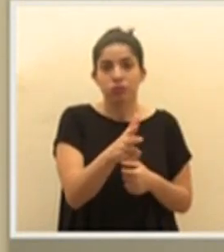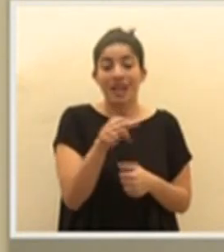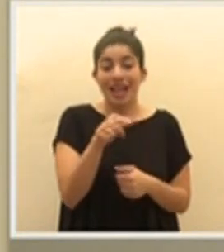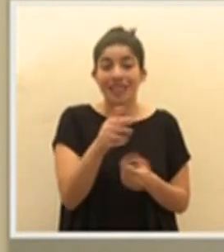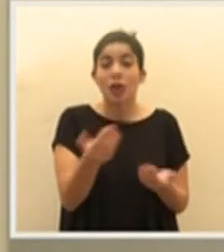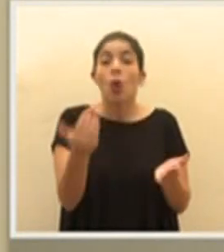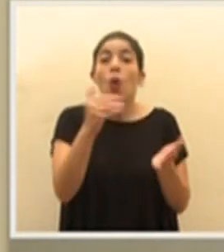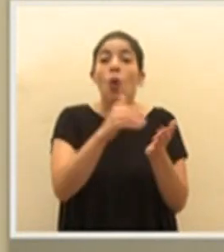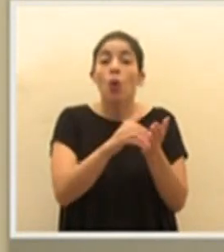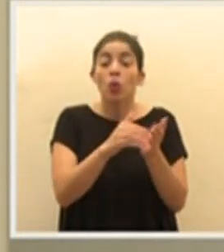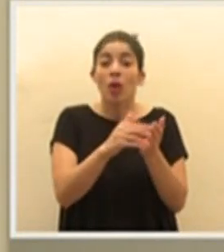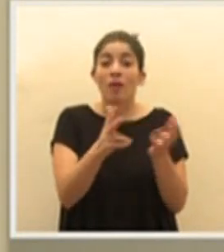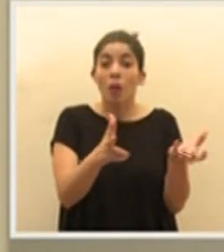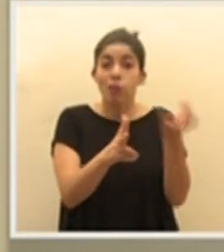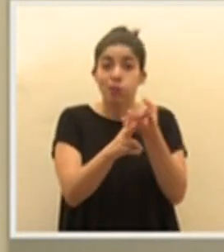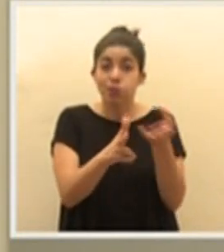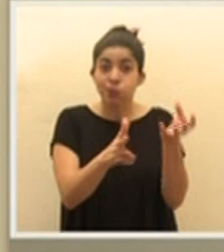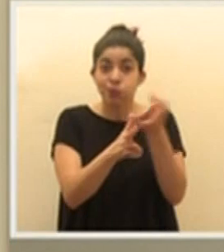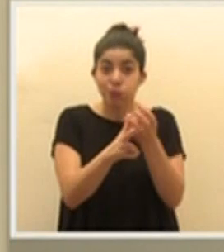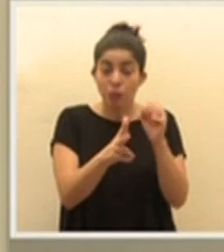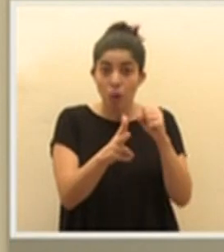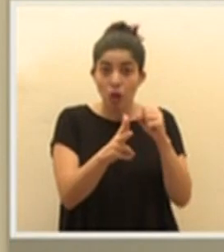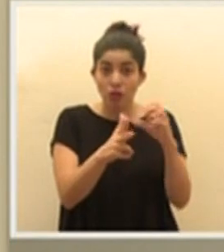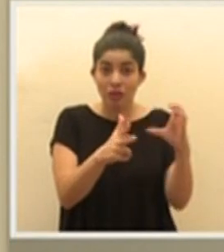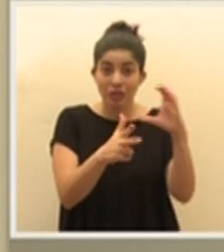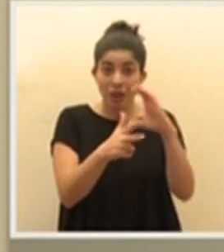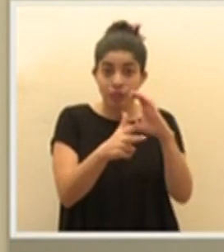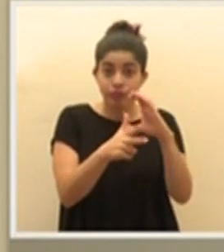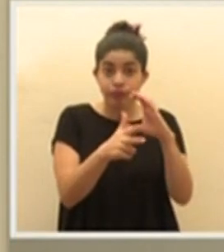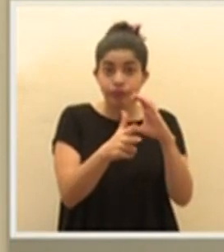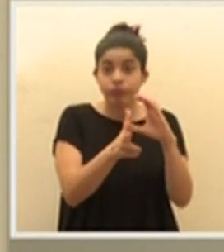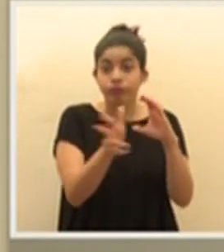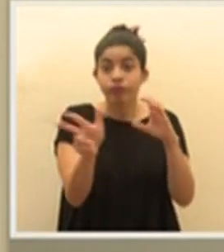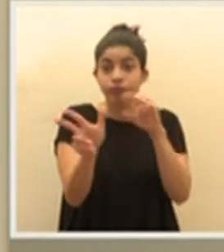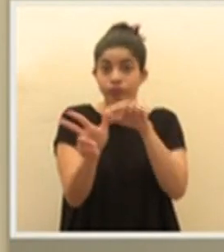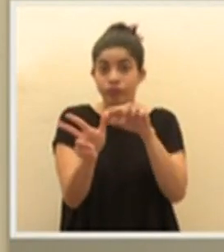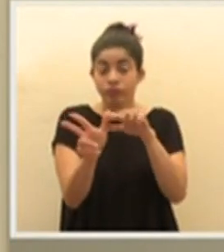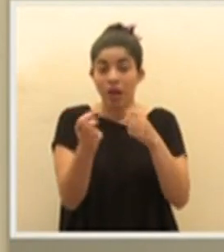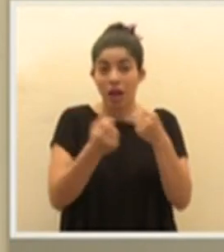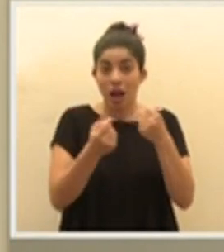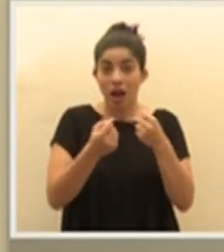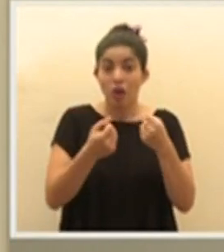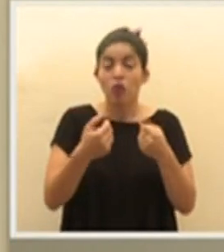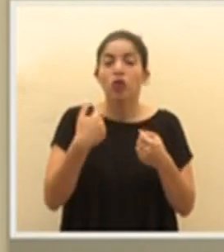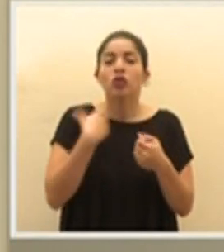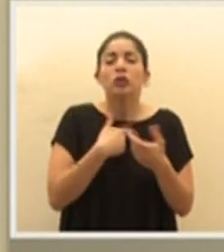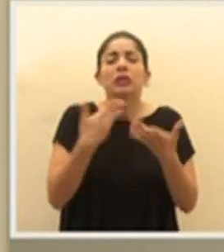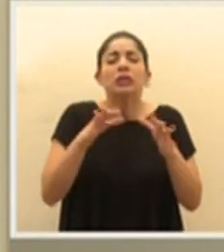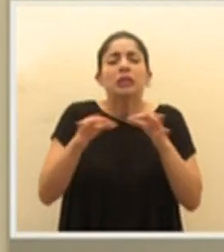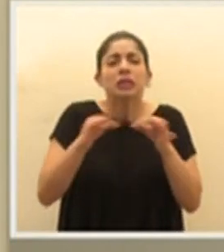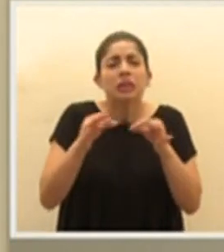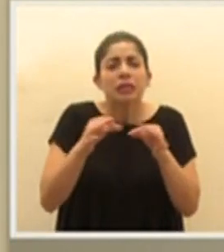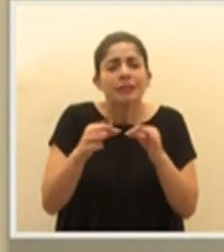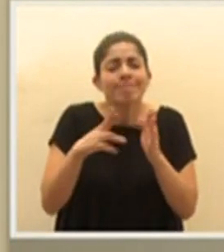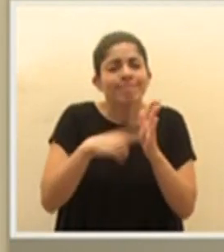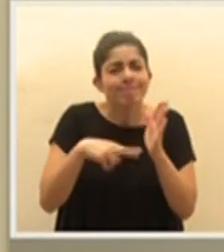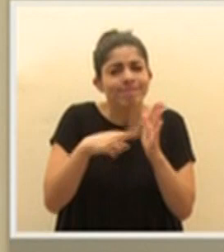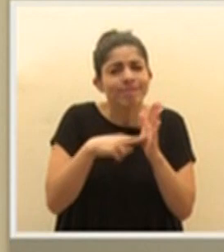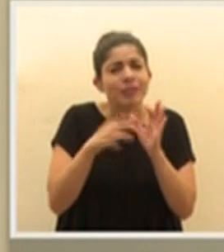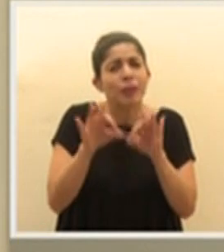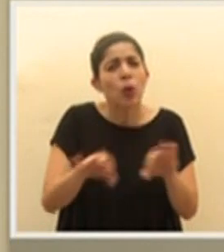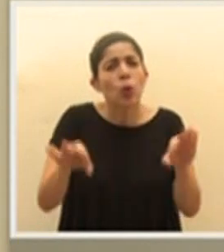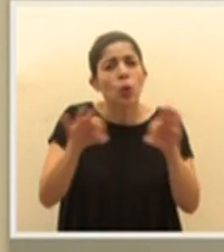Volver a cargar y esta posibilidad de cargar, nosotros hemos insistido a nuestros colegas que es importante que